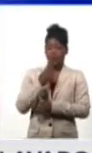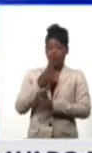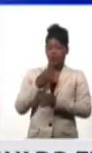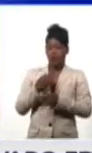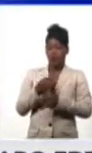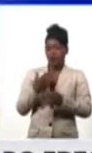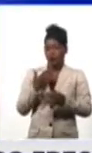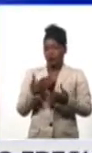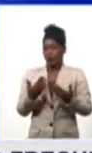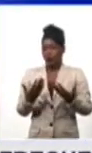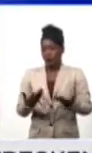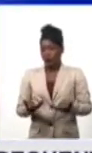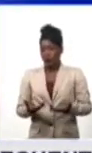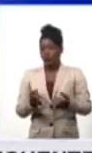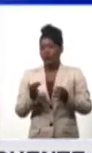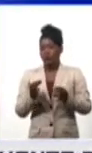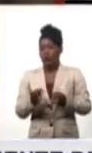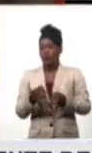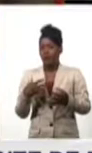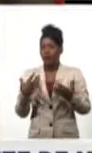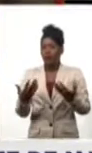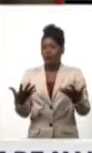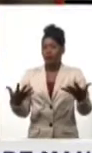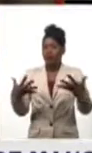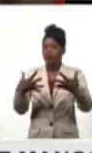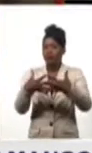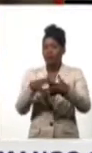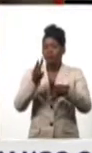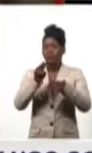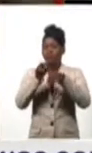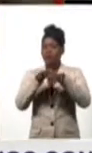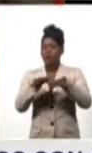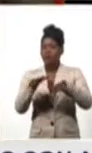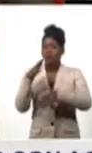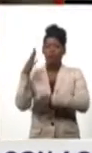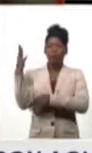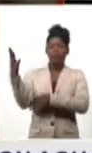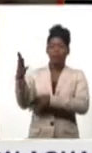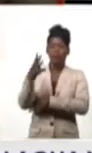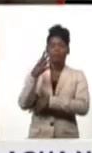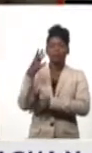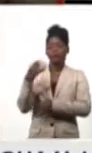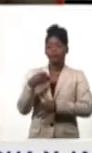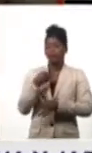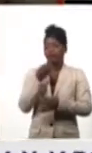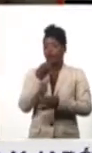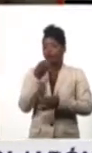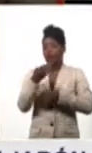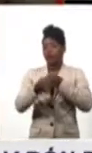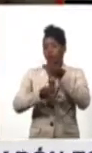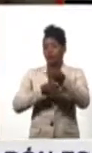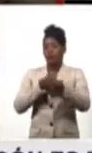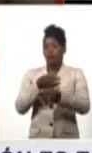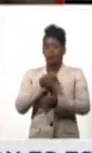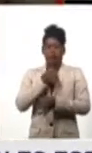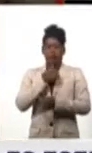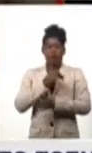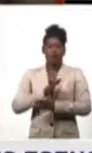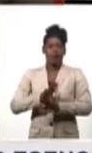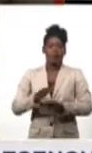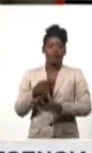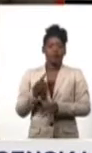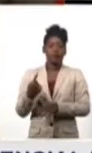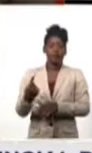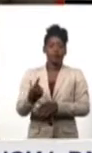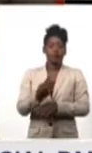del concepto y su relación con las pandemias, puedo decirte que nosotros de una manera muy sencilla podemos conceptualizar